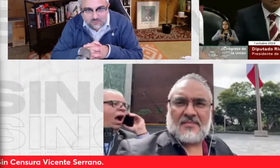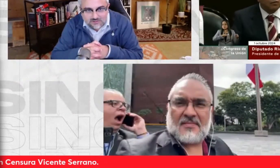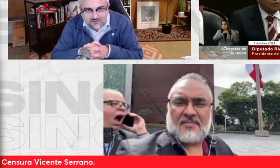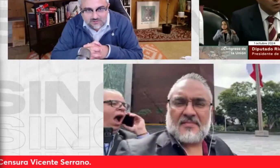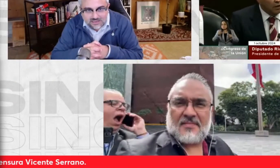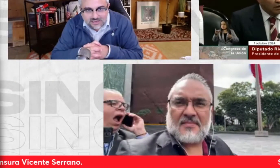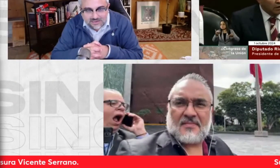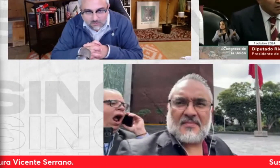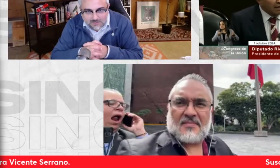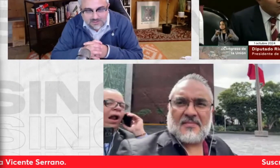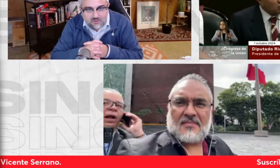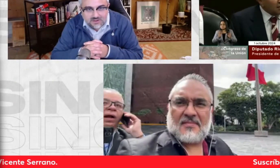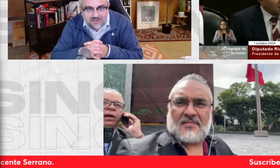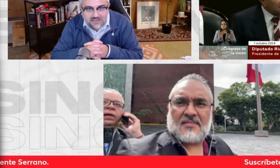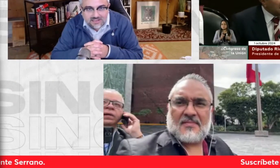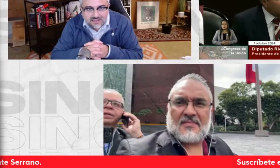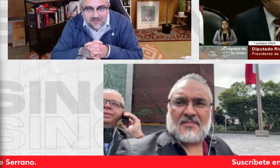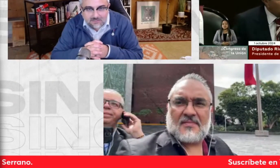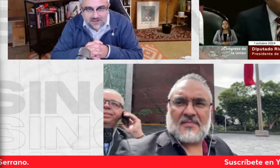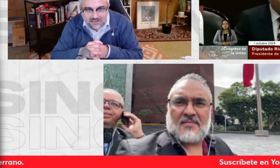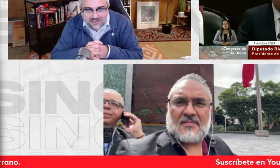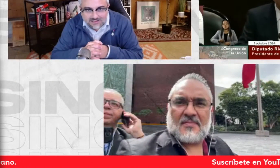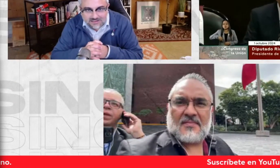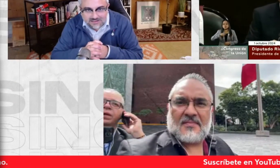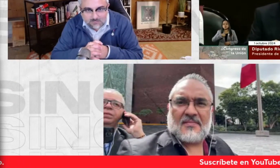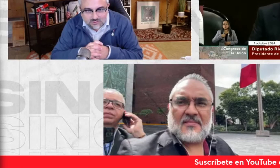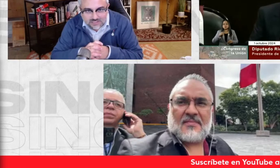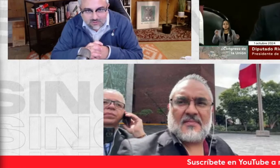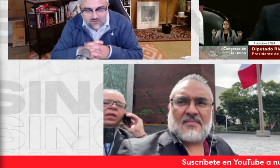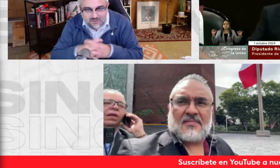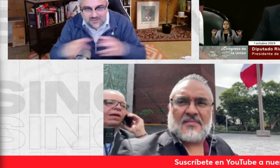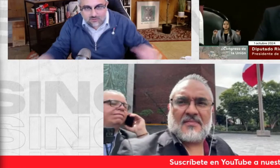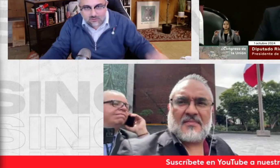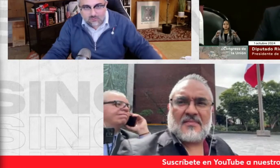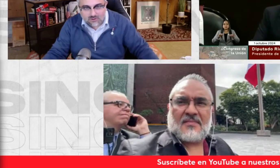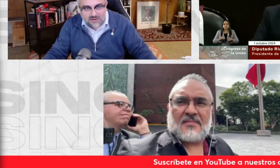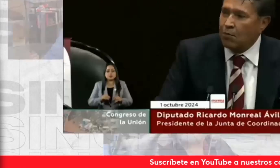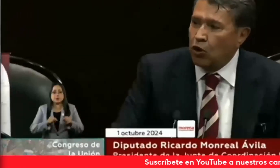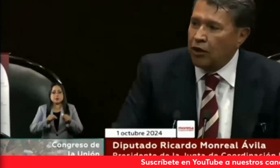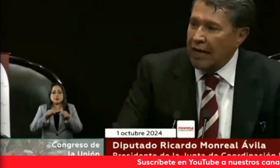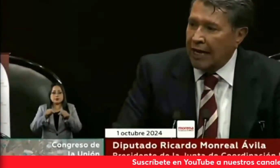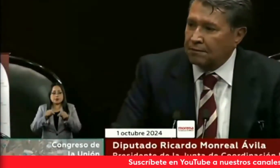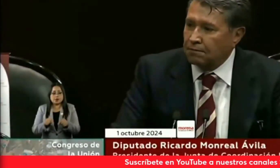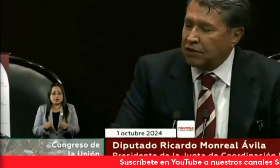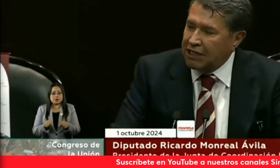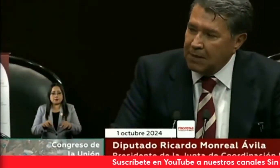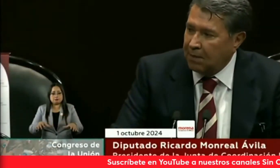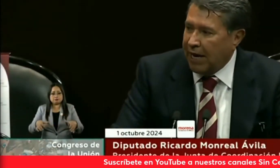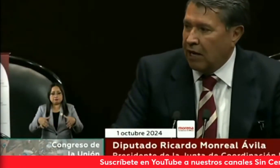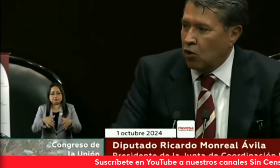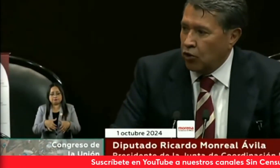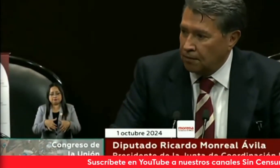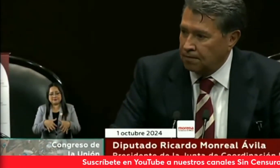estos momentos, a nombre de Morena, habla el diputado Ricardo Monreal Ávila,